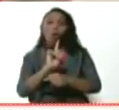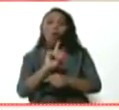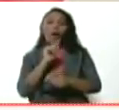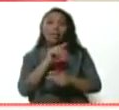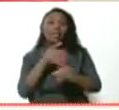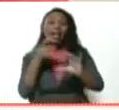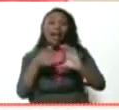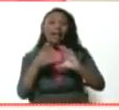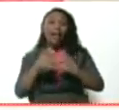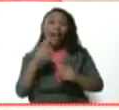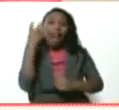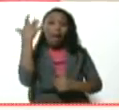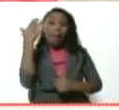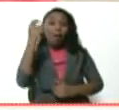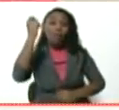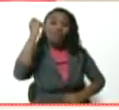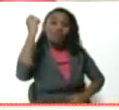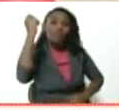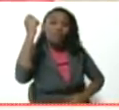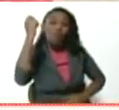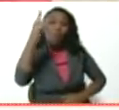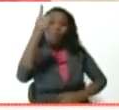mano, entregada.